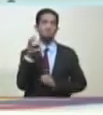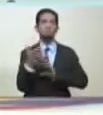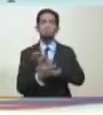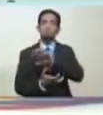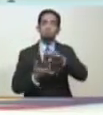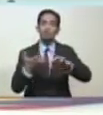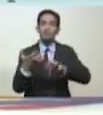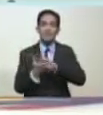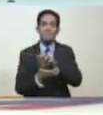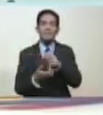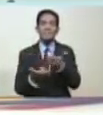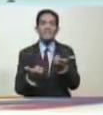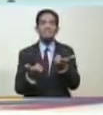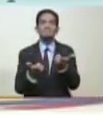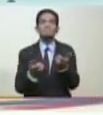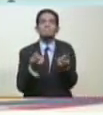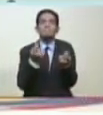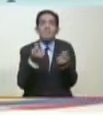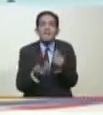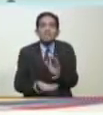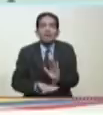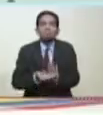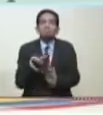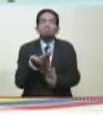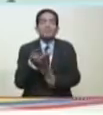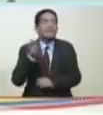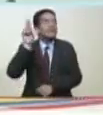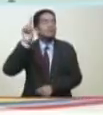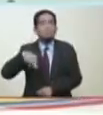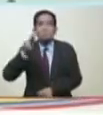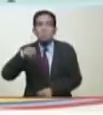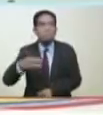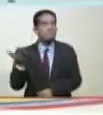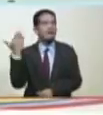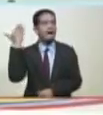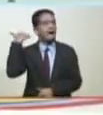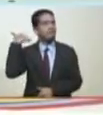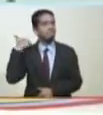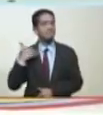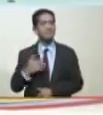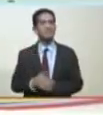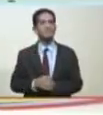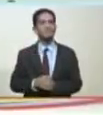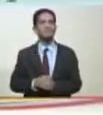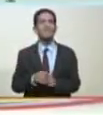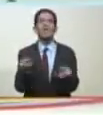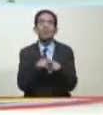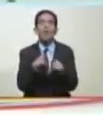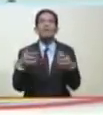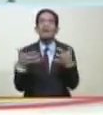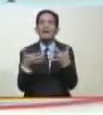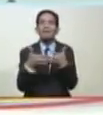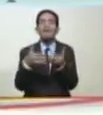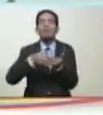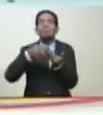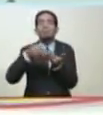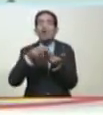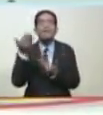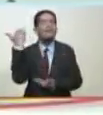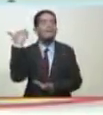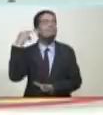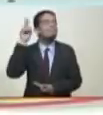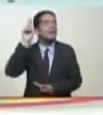guerra de precios. Nunca se había conocido. En la guerra del dólar, nunca se había